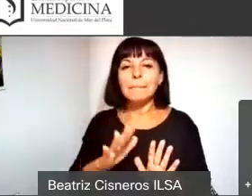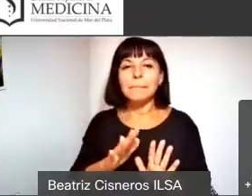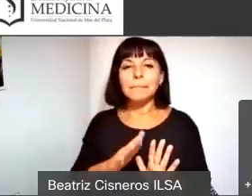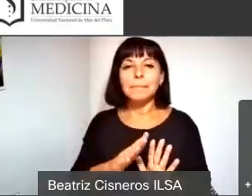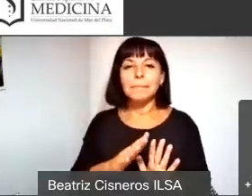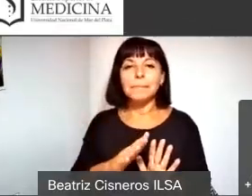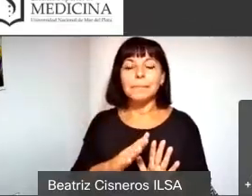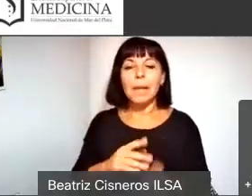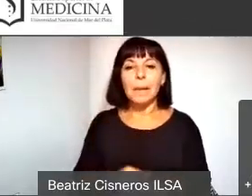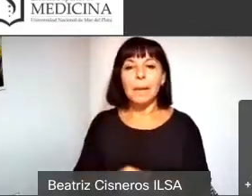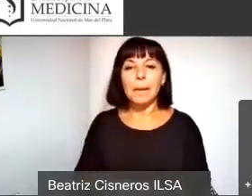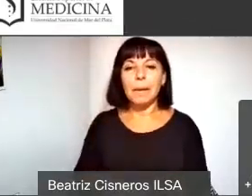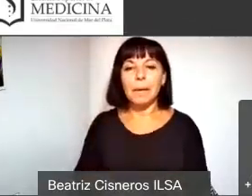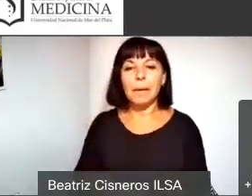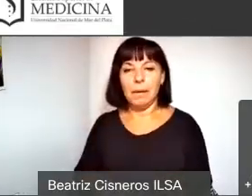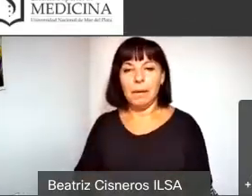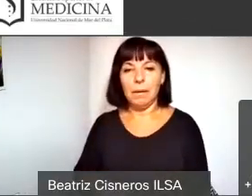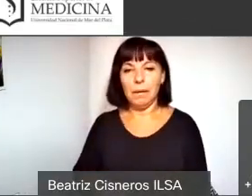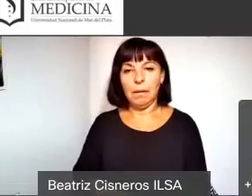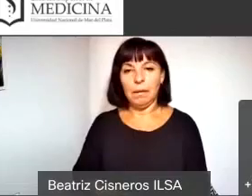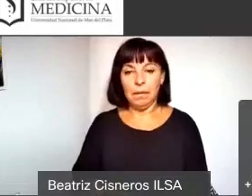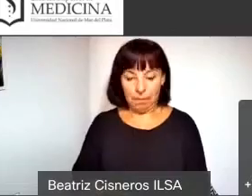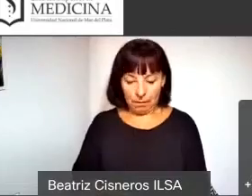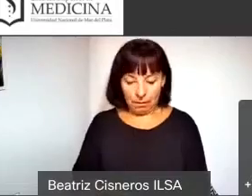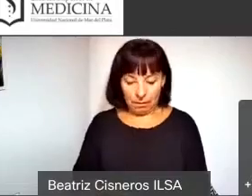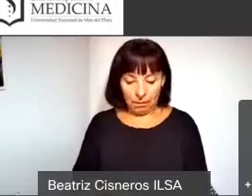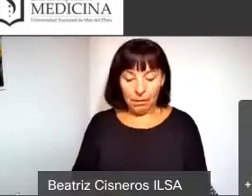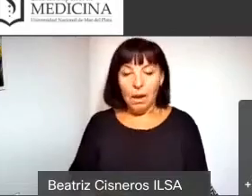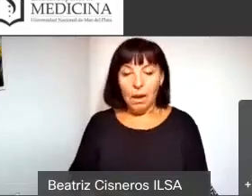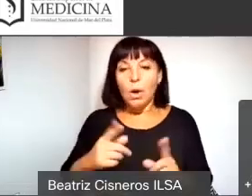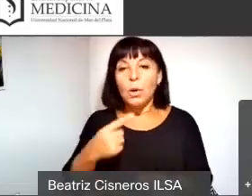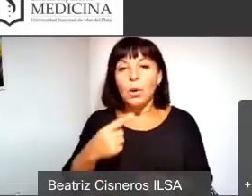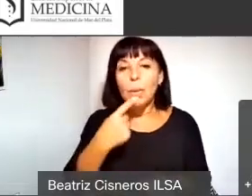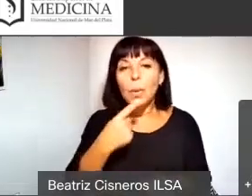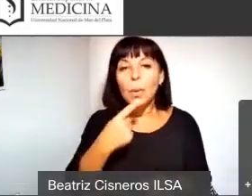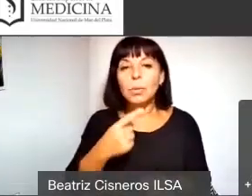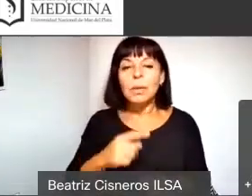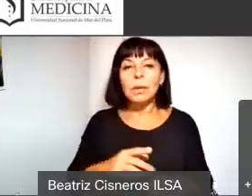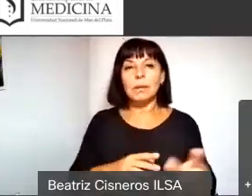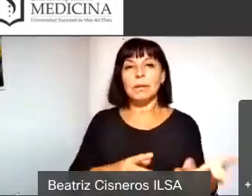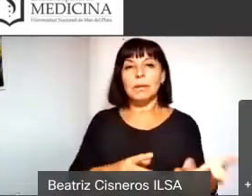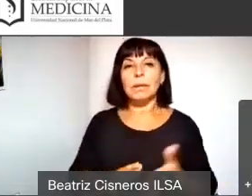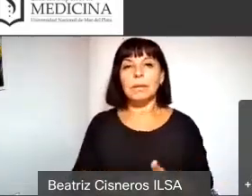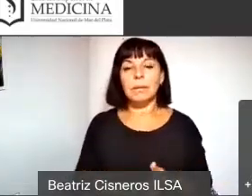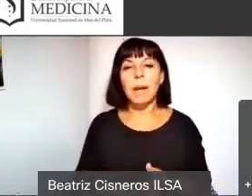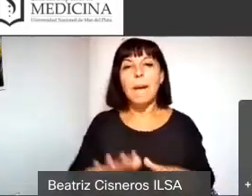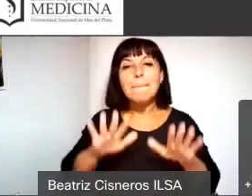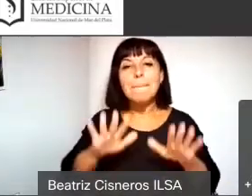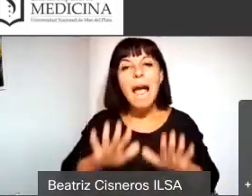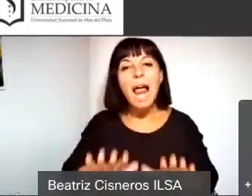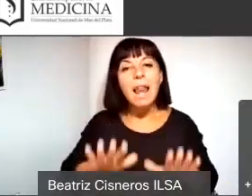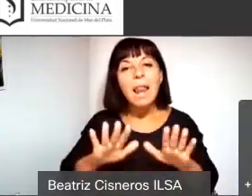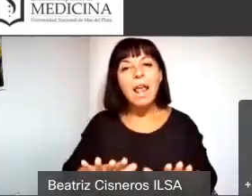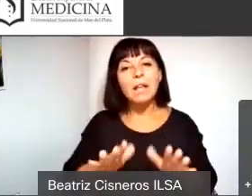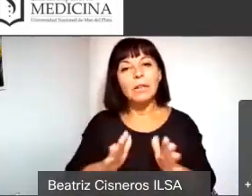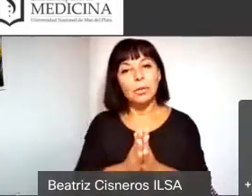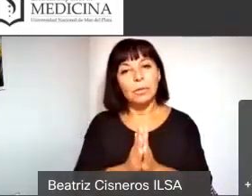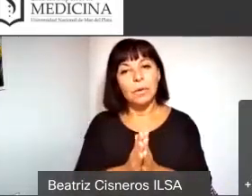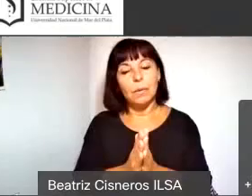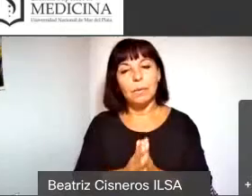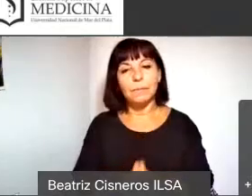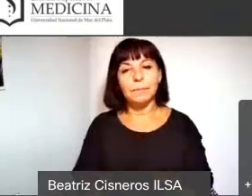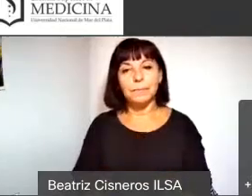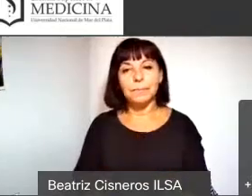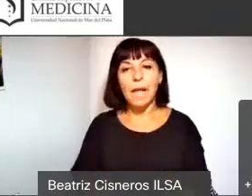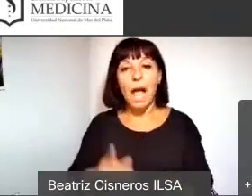Cris. sí, algunos me piden si puedes ir un poquitito más lento, un poquito.